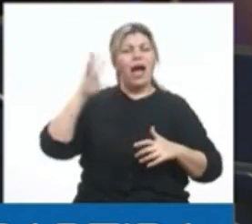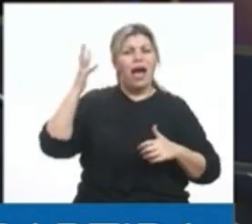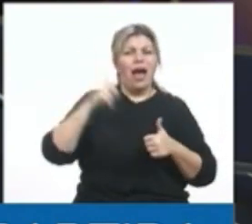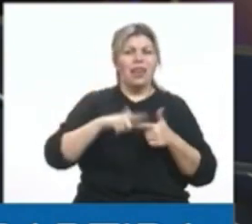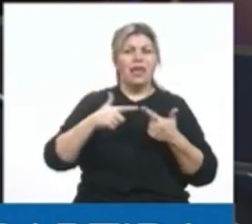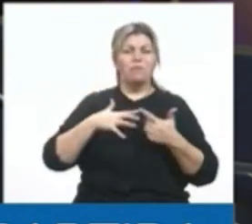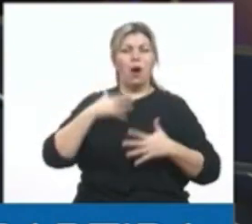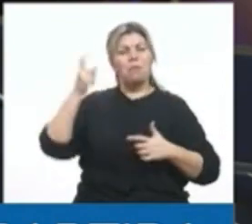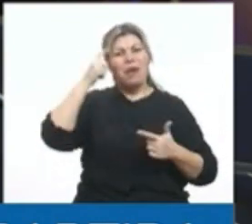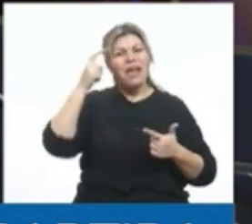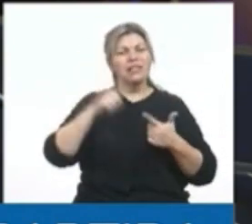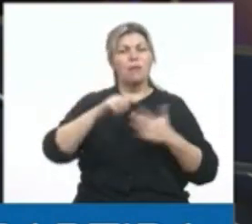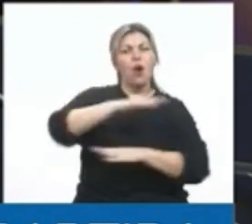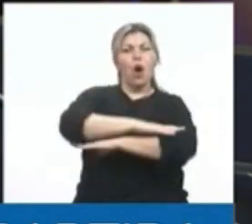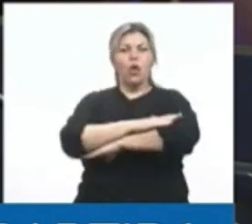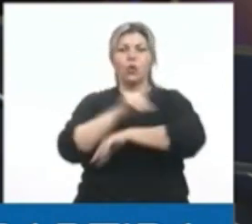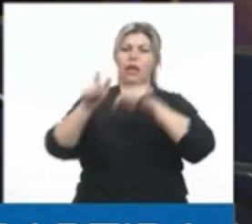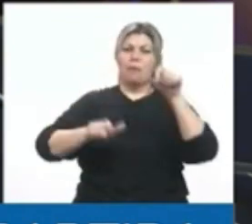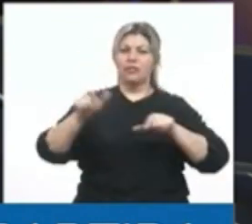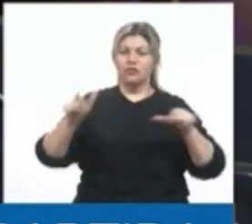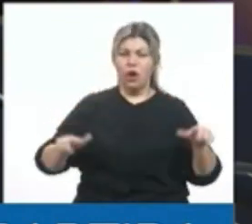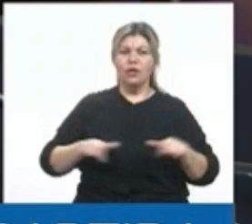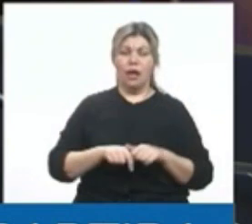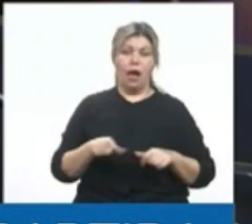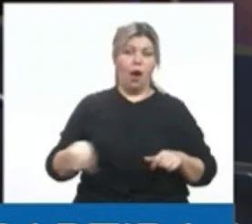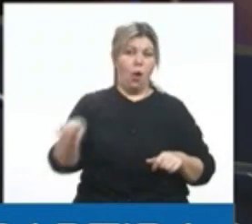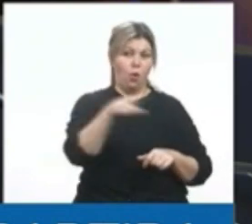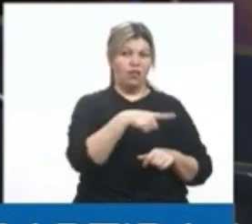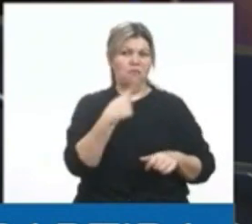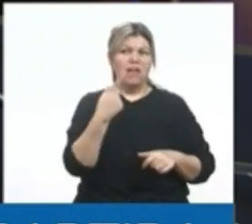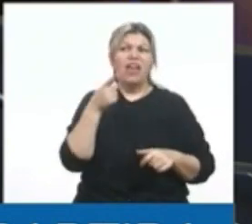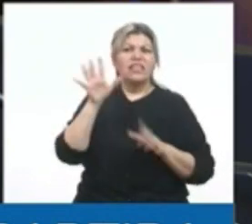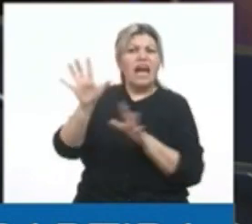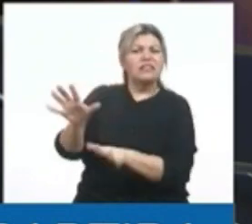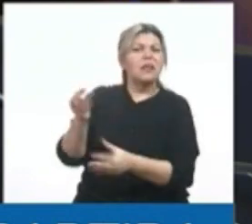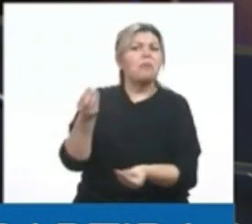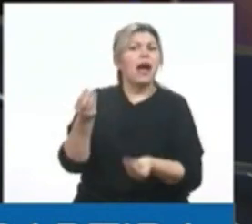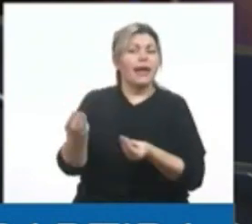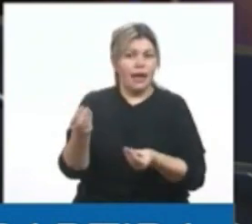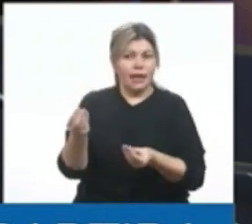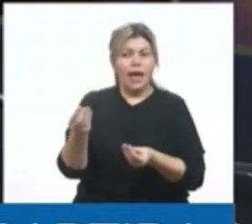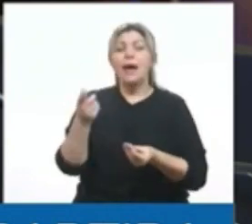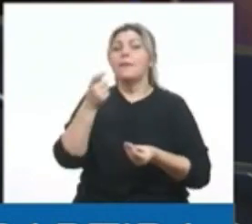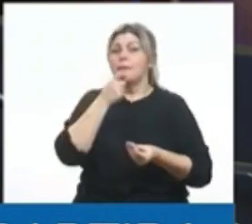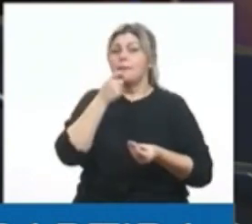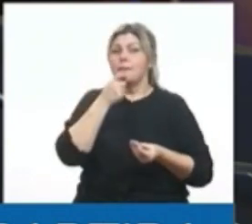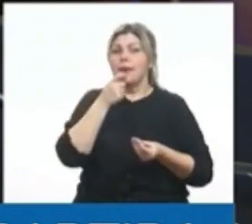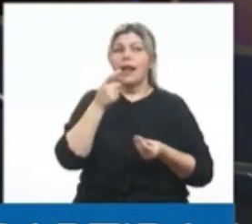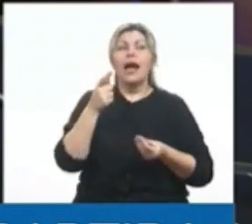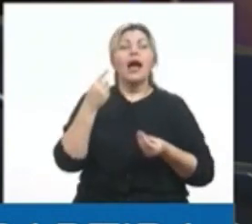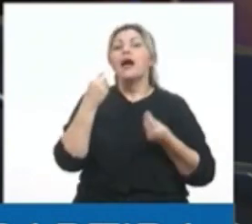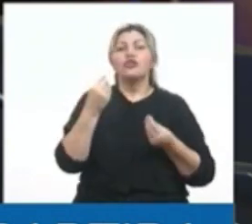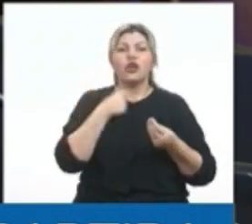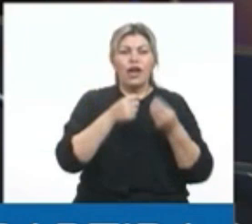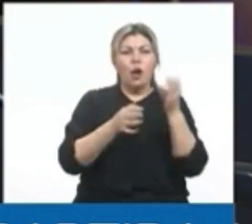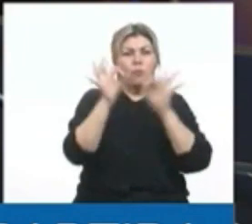comportamiento de las personas se preguntarán Para qué para que el que desee sentarse en el sillón de